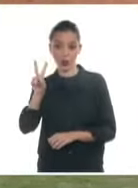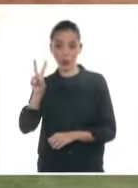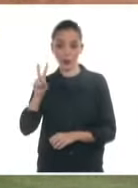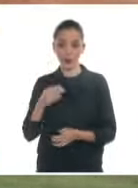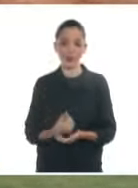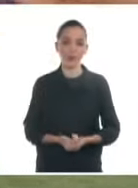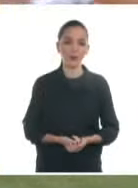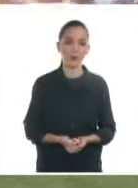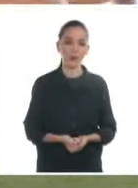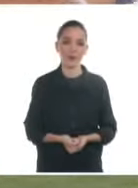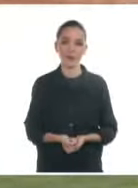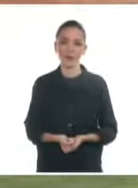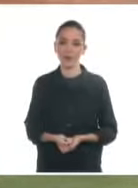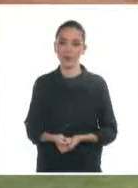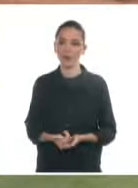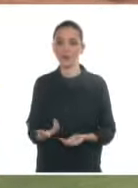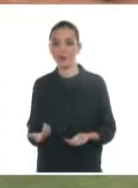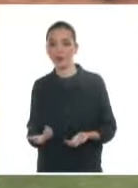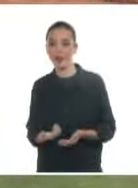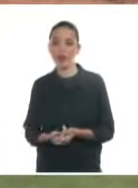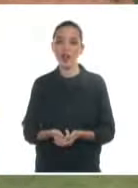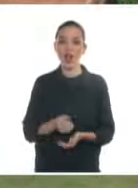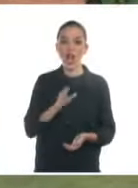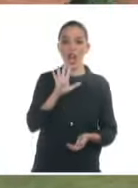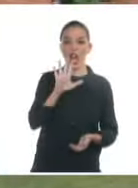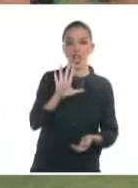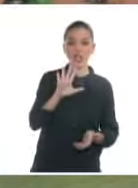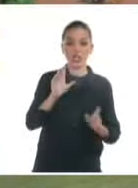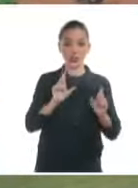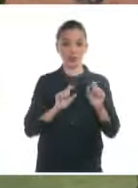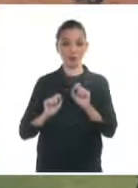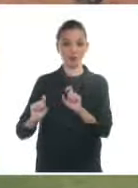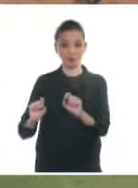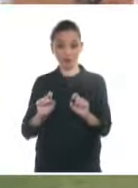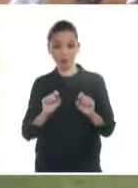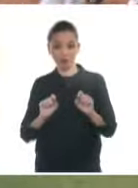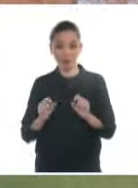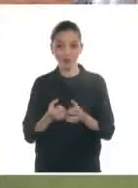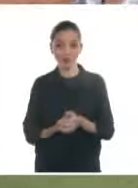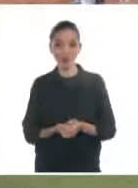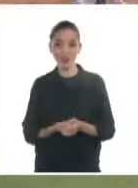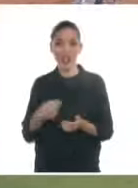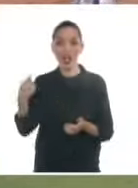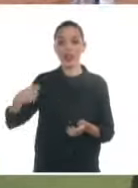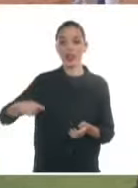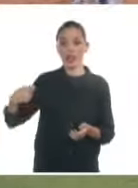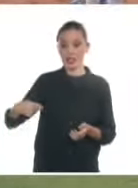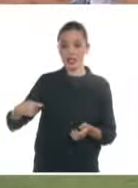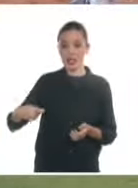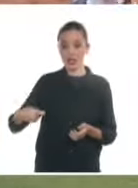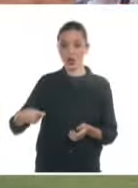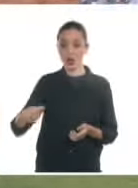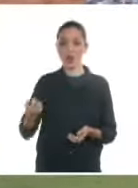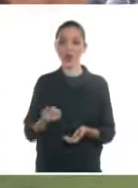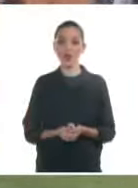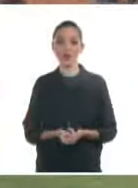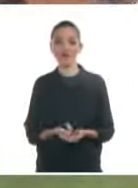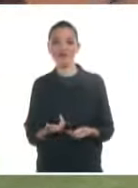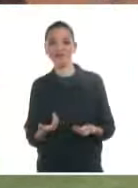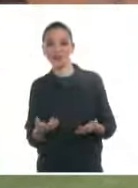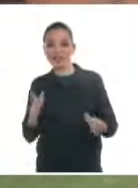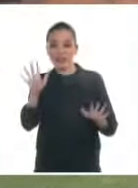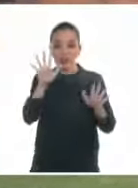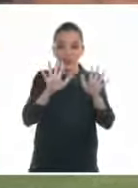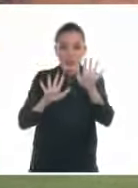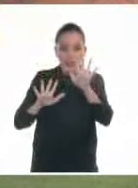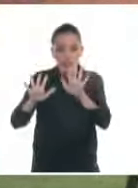juegos y un 5º espectacular, una decisión arbitral empaña el espectáculo deportivo de quien durante todo el partido estuvo tan